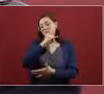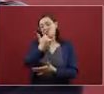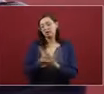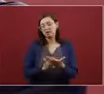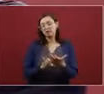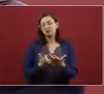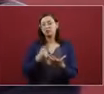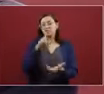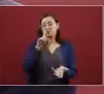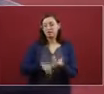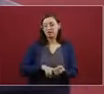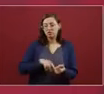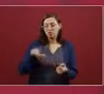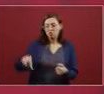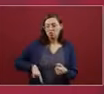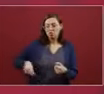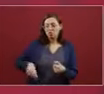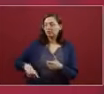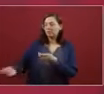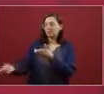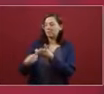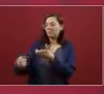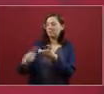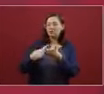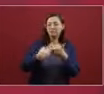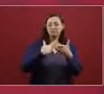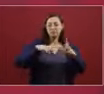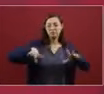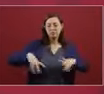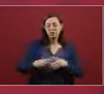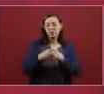Estado para garantizar el derecho a la información.